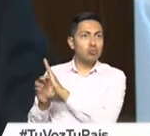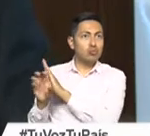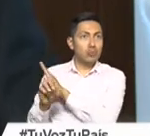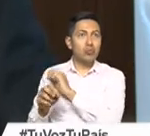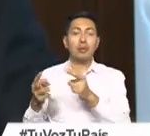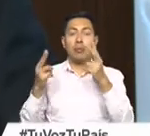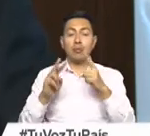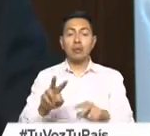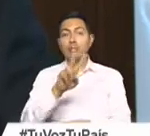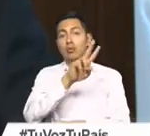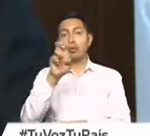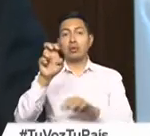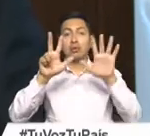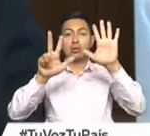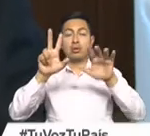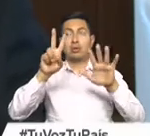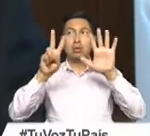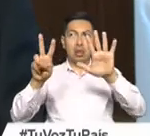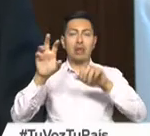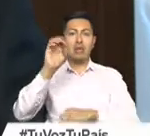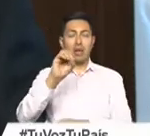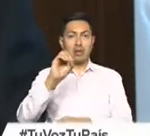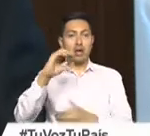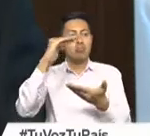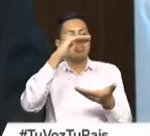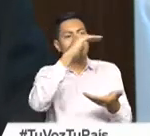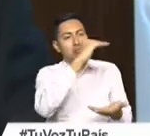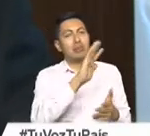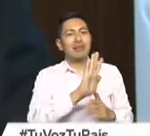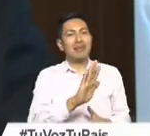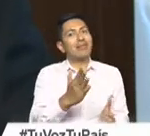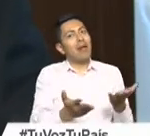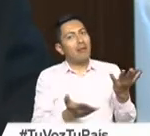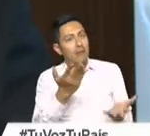270 millones de reservas probables y